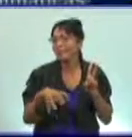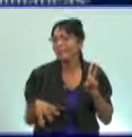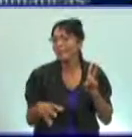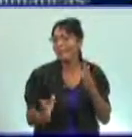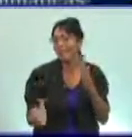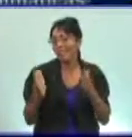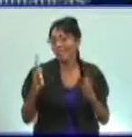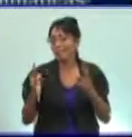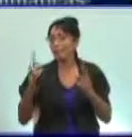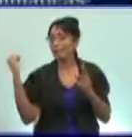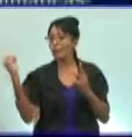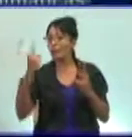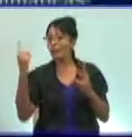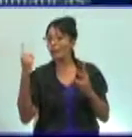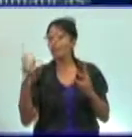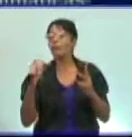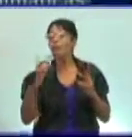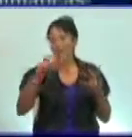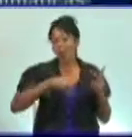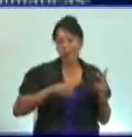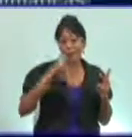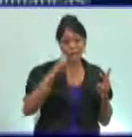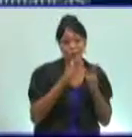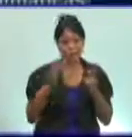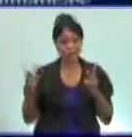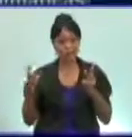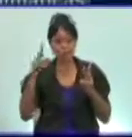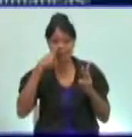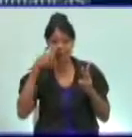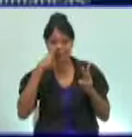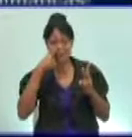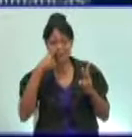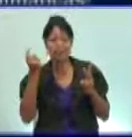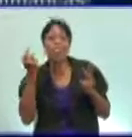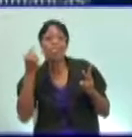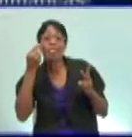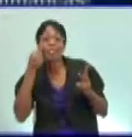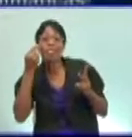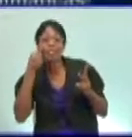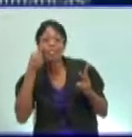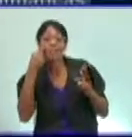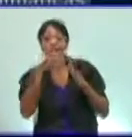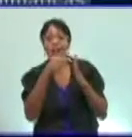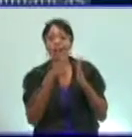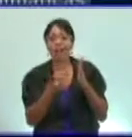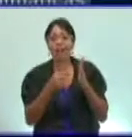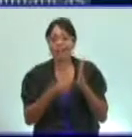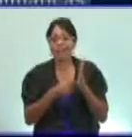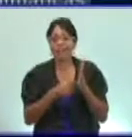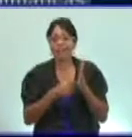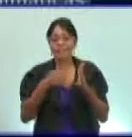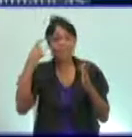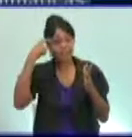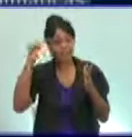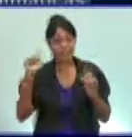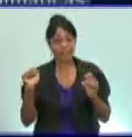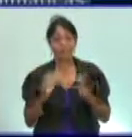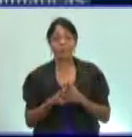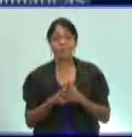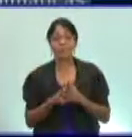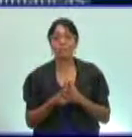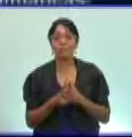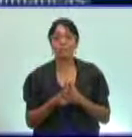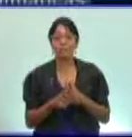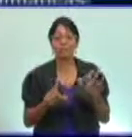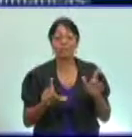Cuba es de junio a noviembre, evidenciando su carácter cíclico. Y la ley de la zonalidad y azonalidad, que ya hablábamos de